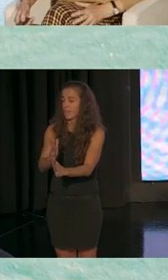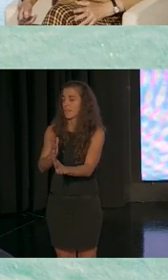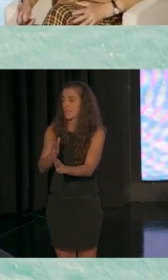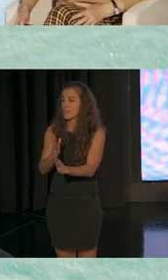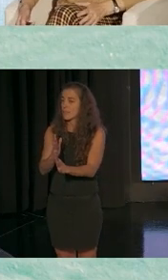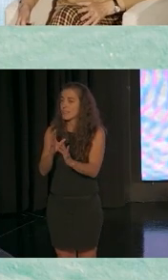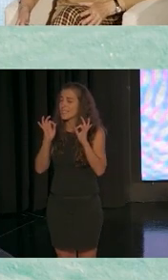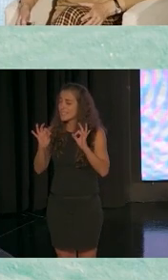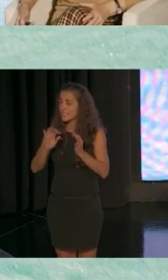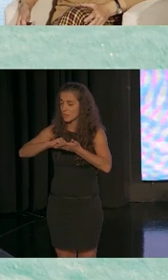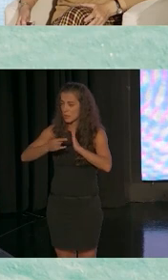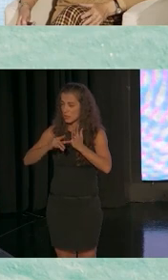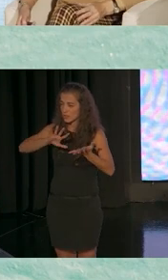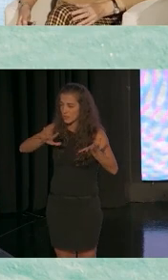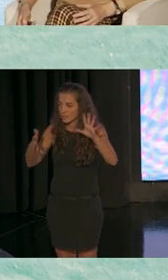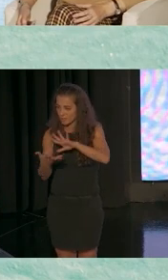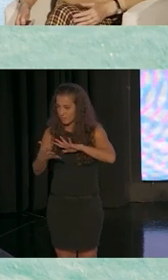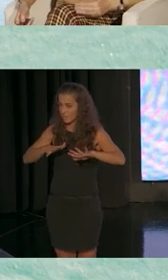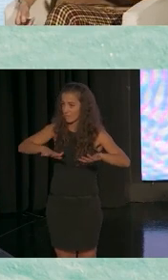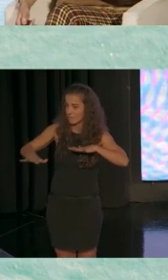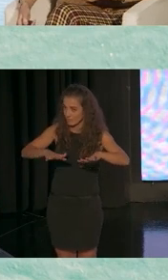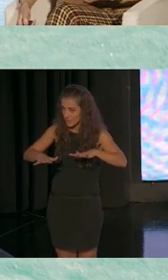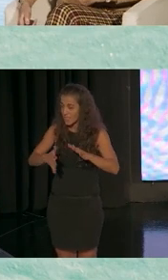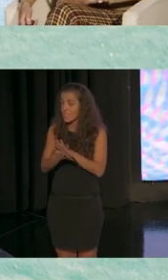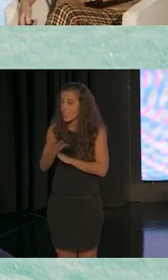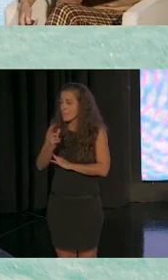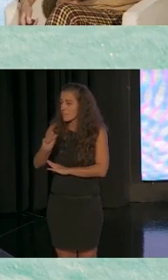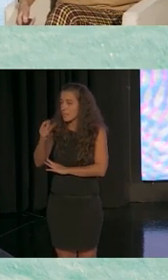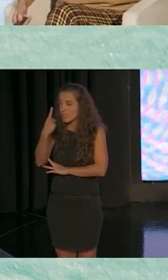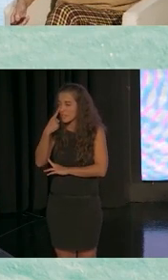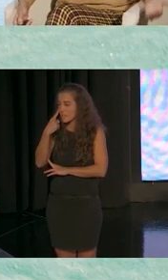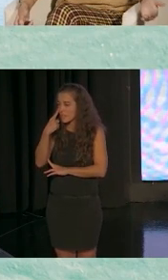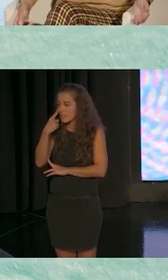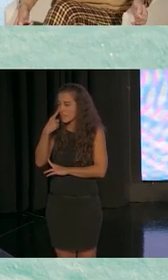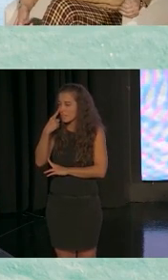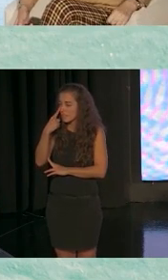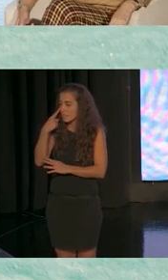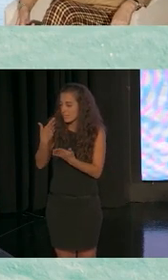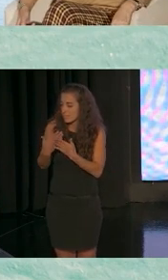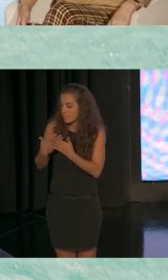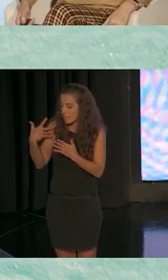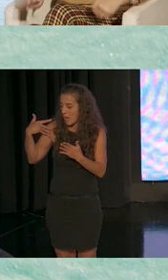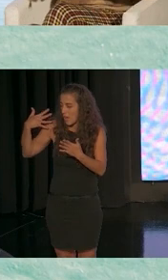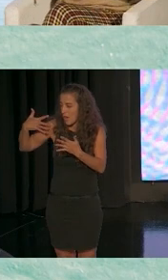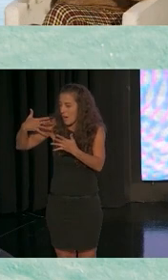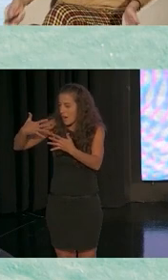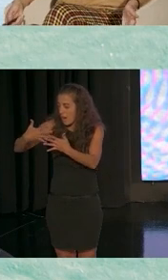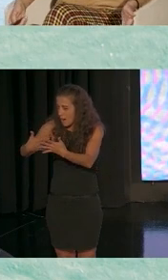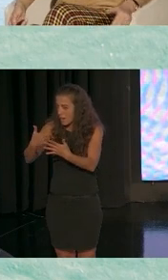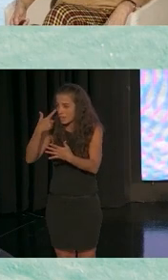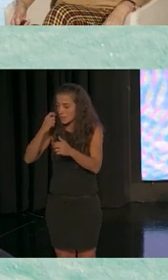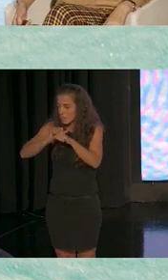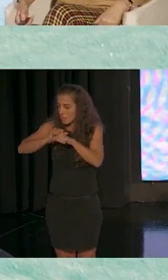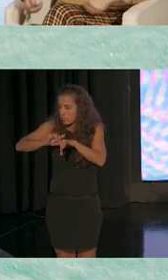el proyecto de transformación en marcha sobre todo viendo el enorme recorrido que está teniendo la enorme